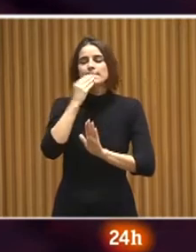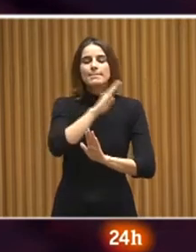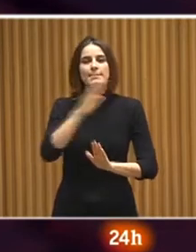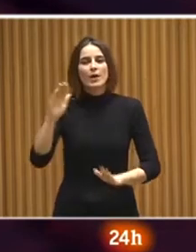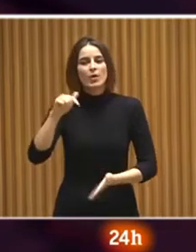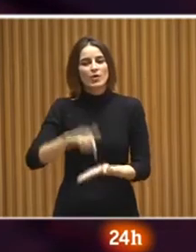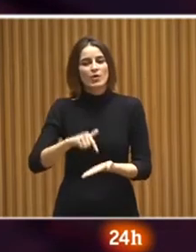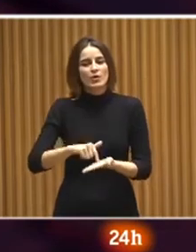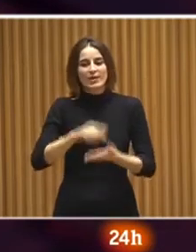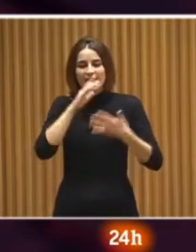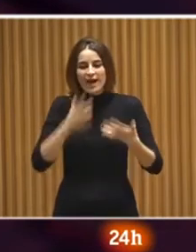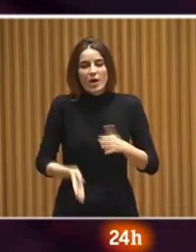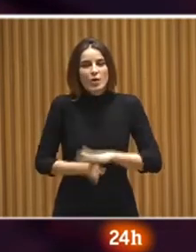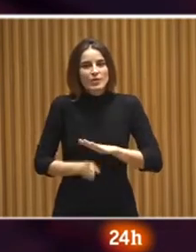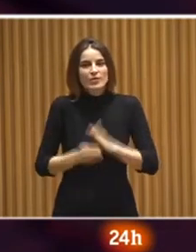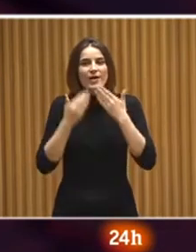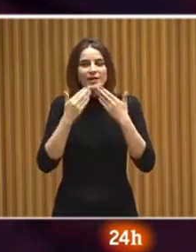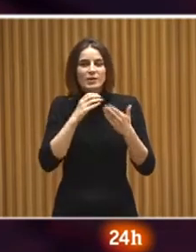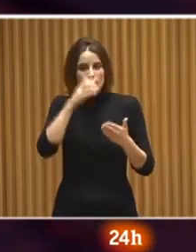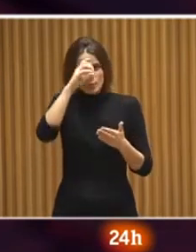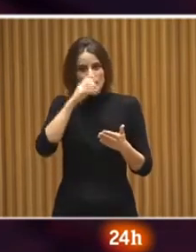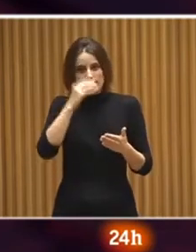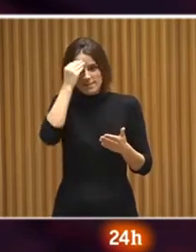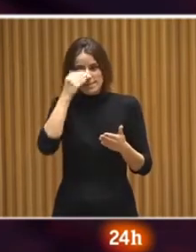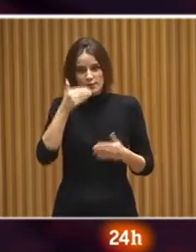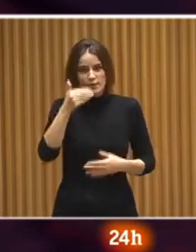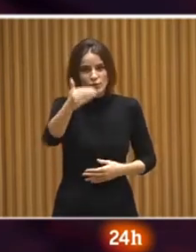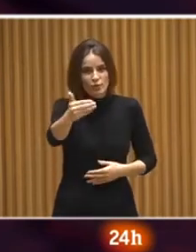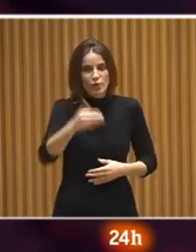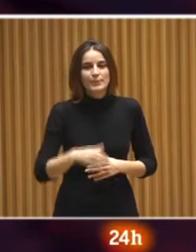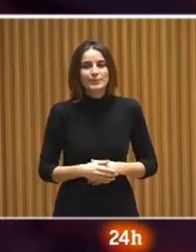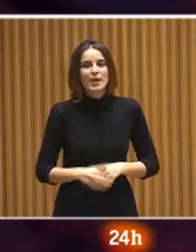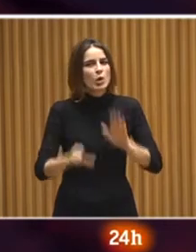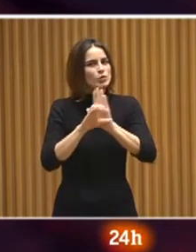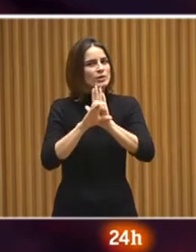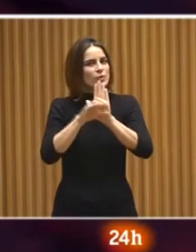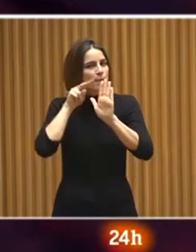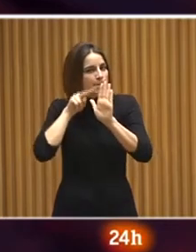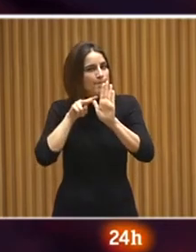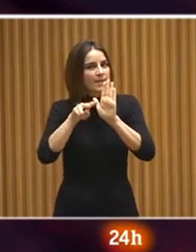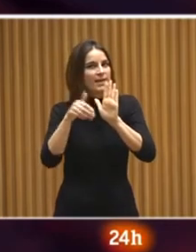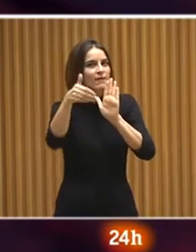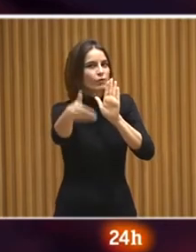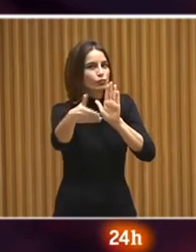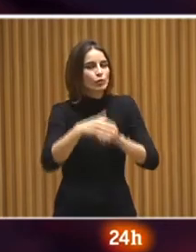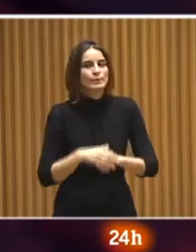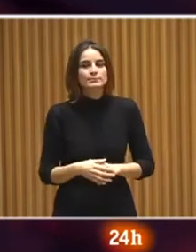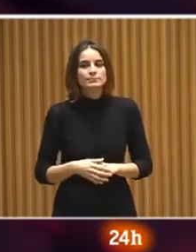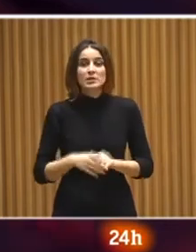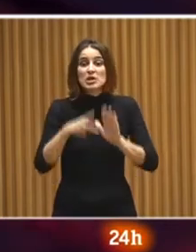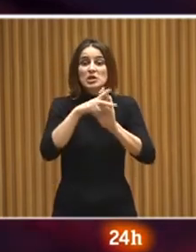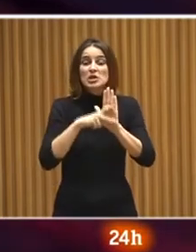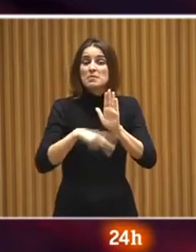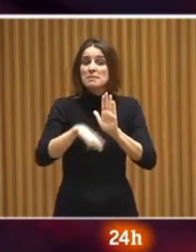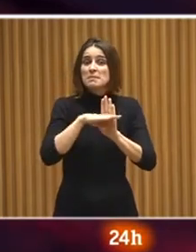La Constitución se dirige al futuro. No es solo un marco normativo, es también un pacto de convivencia